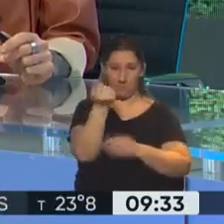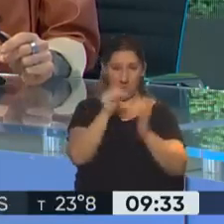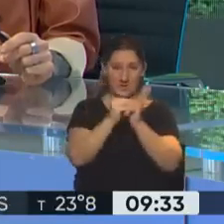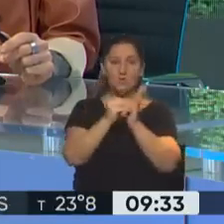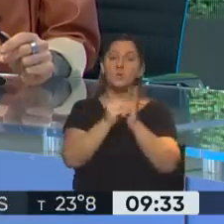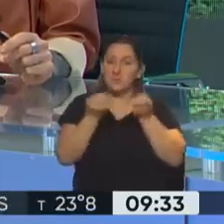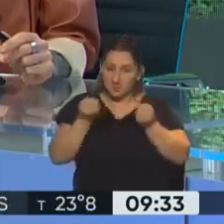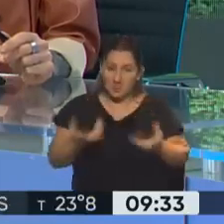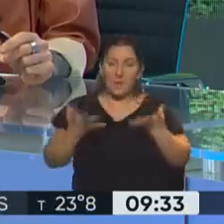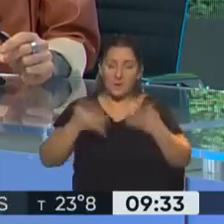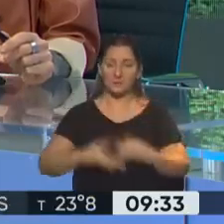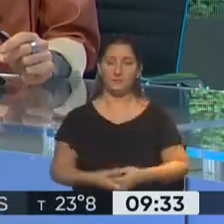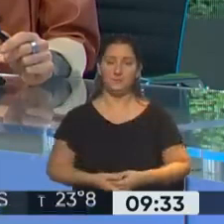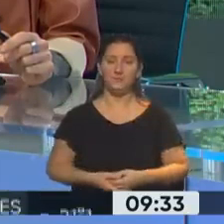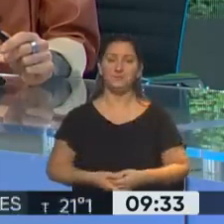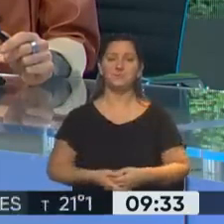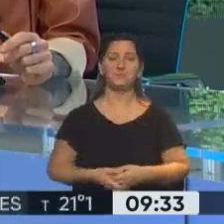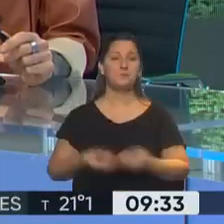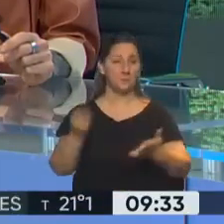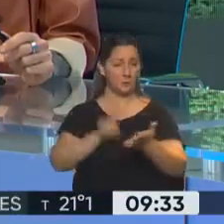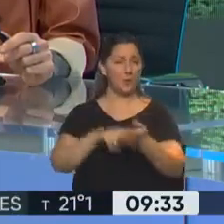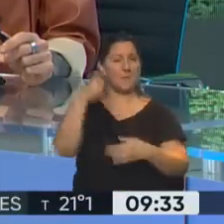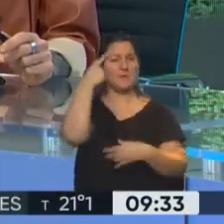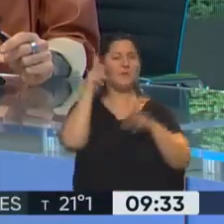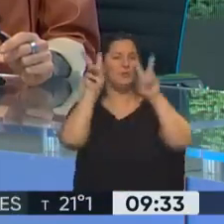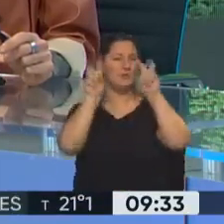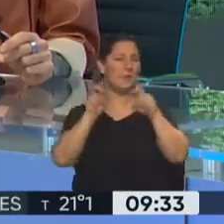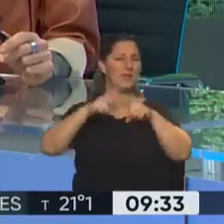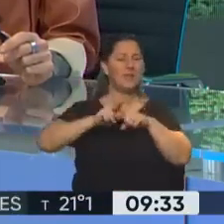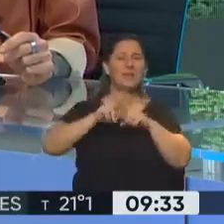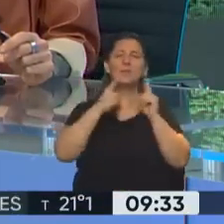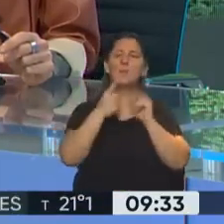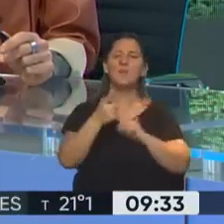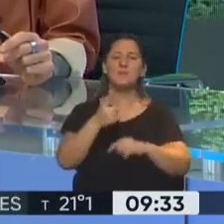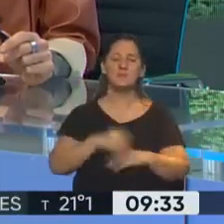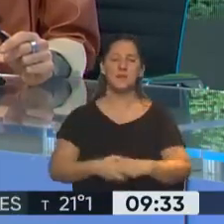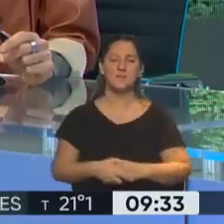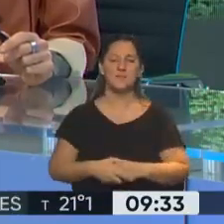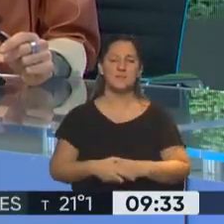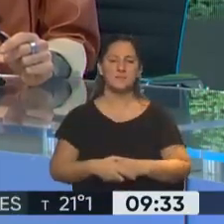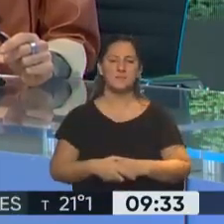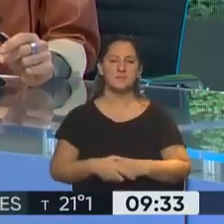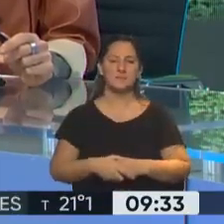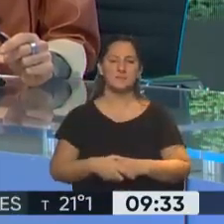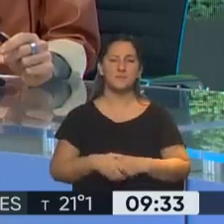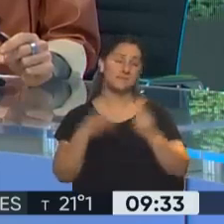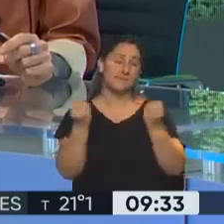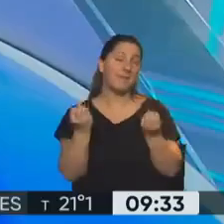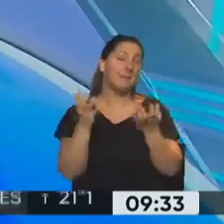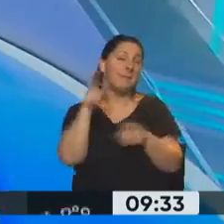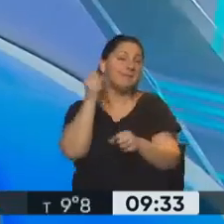que otra vez volvemos al punto de vista técnico minimizó él de alguna manera y estaríamos en